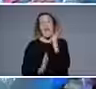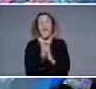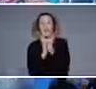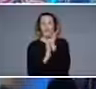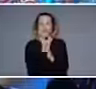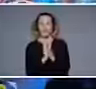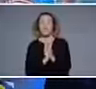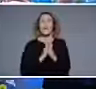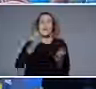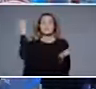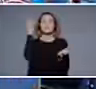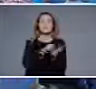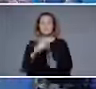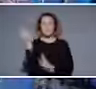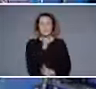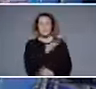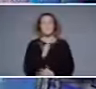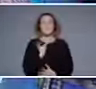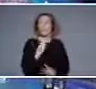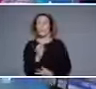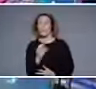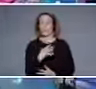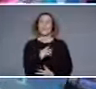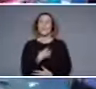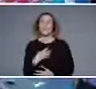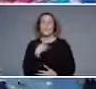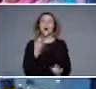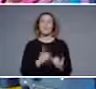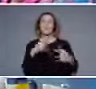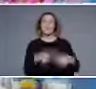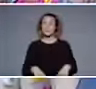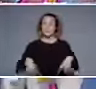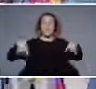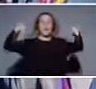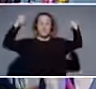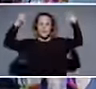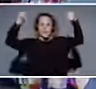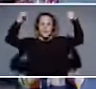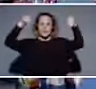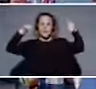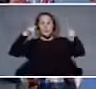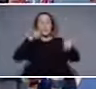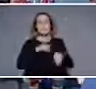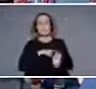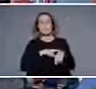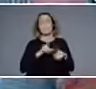vencerla, y su palacio un tiempo dejó,